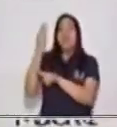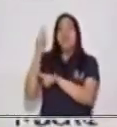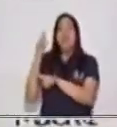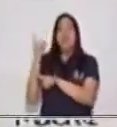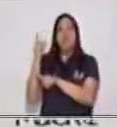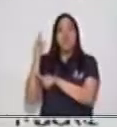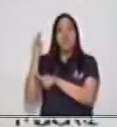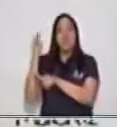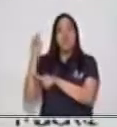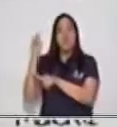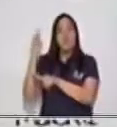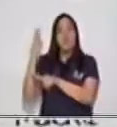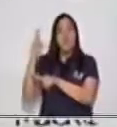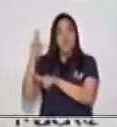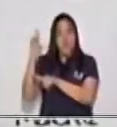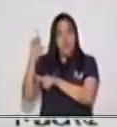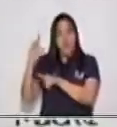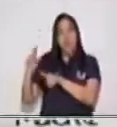poner 2x.